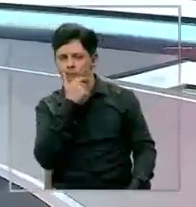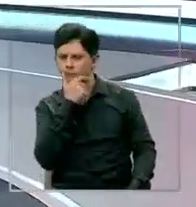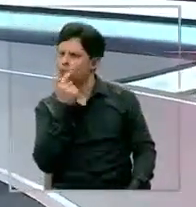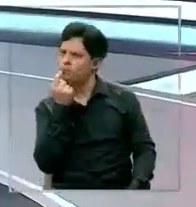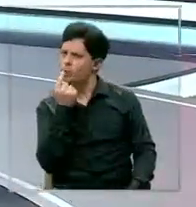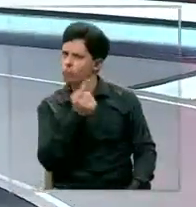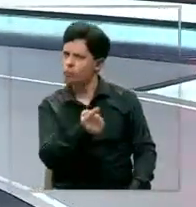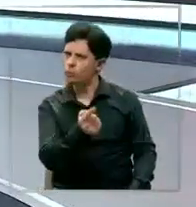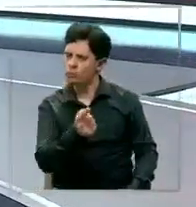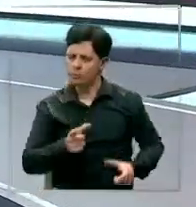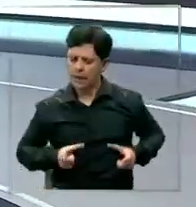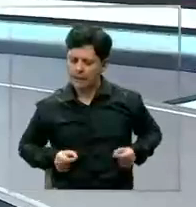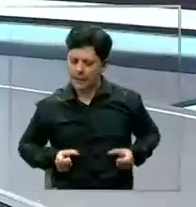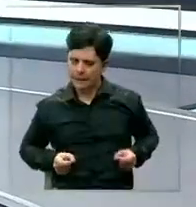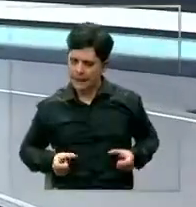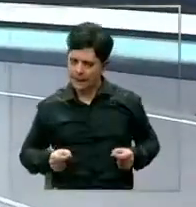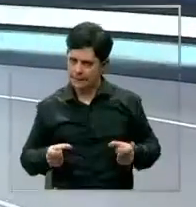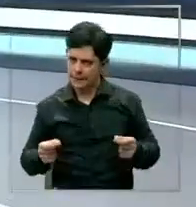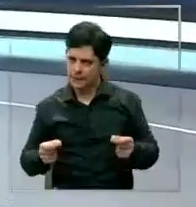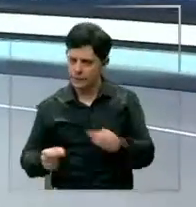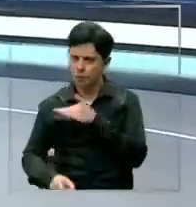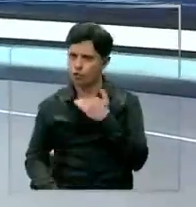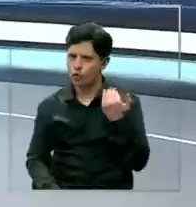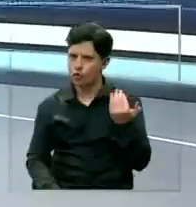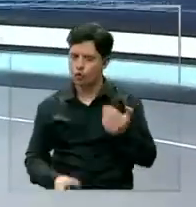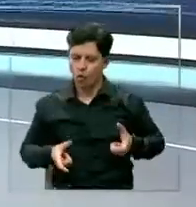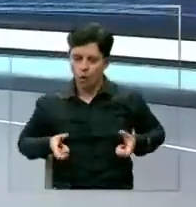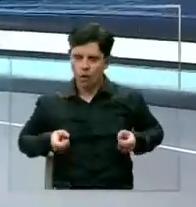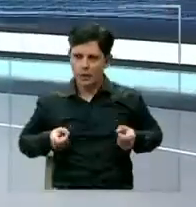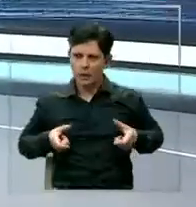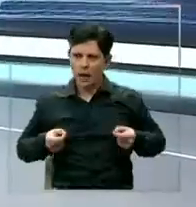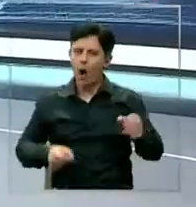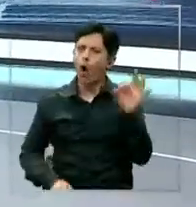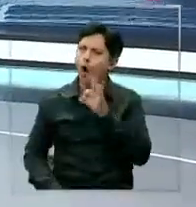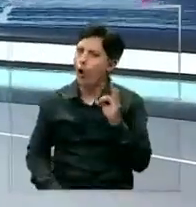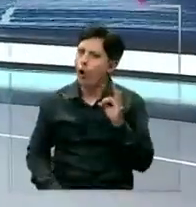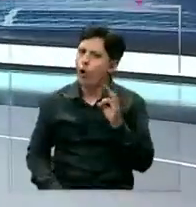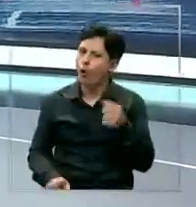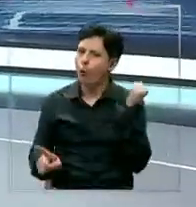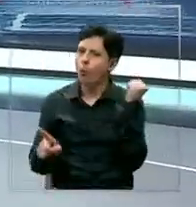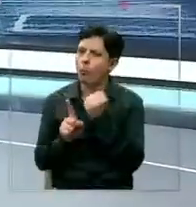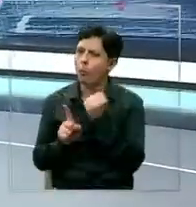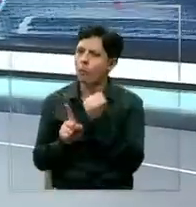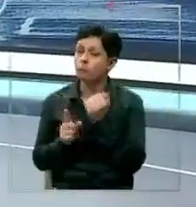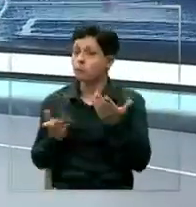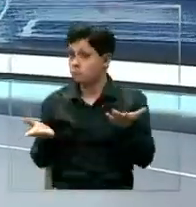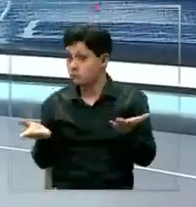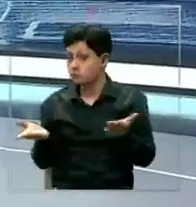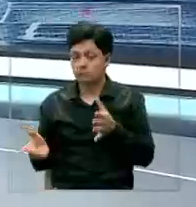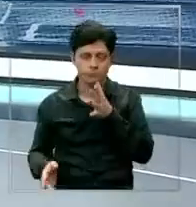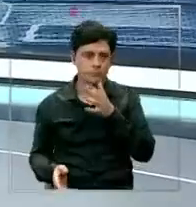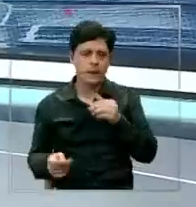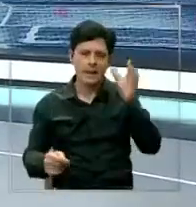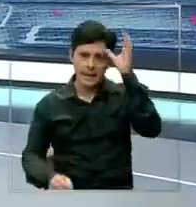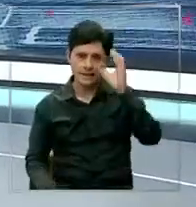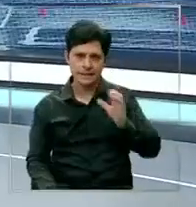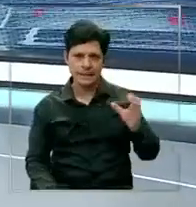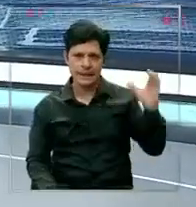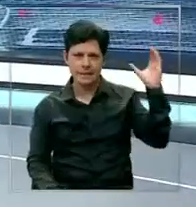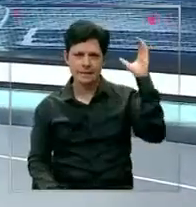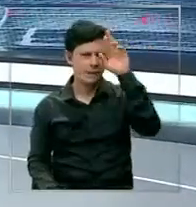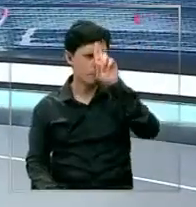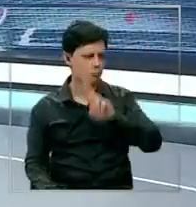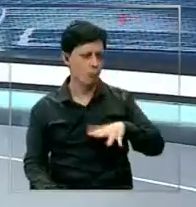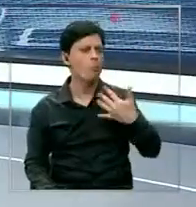¿Falleció producto del cáncer que lo aquejaba o fue asesinado? La ciencia, que ha jugado un rol fundamental en